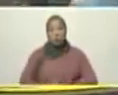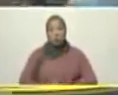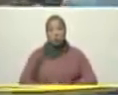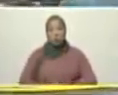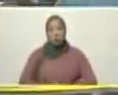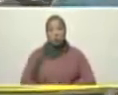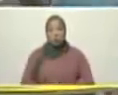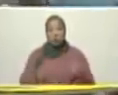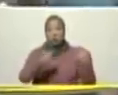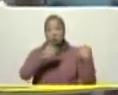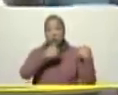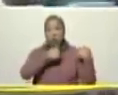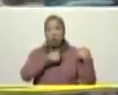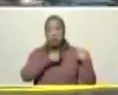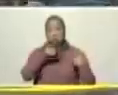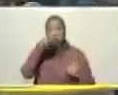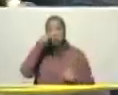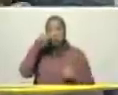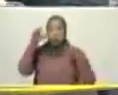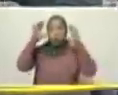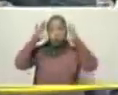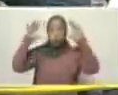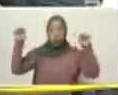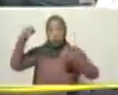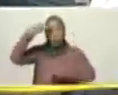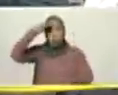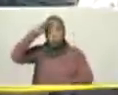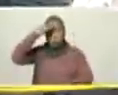la sede de la embajada de Cuba